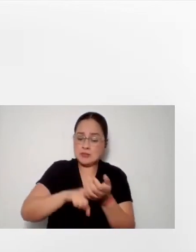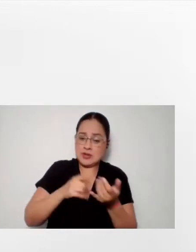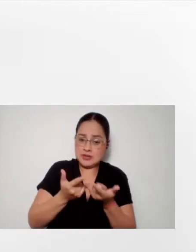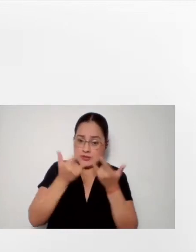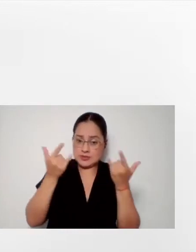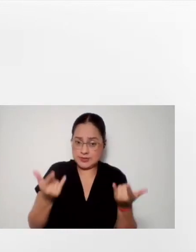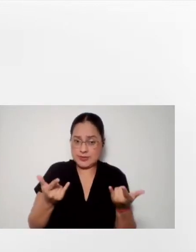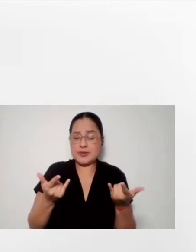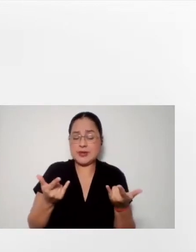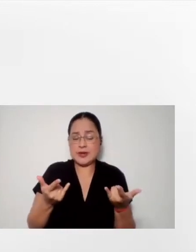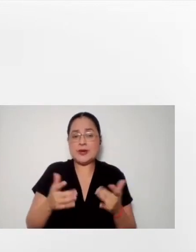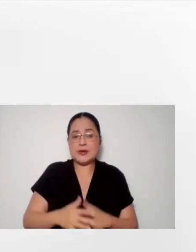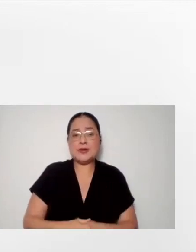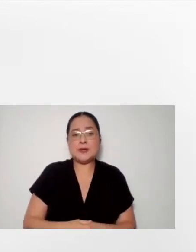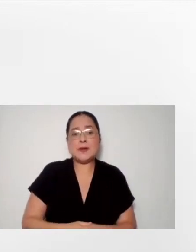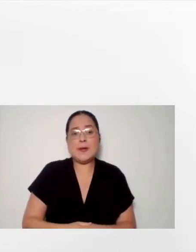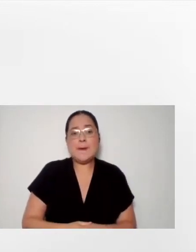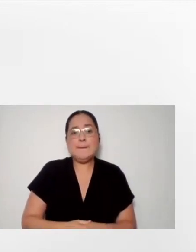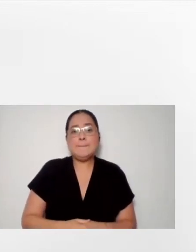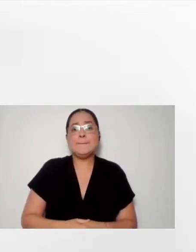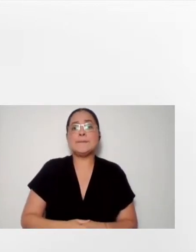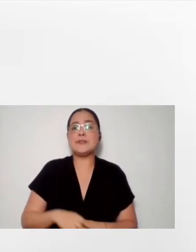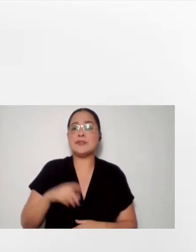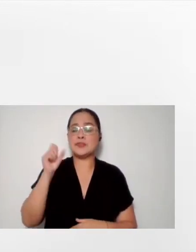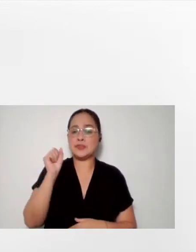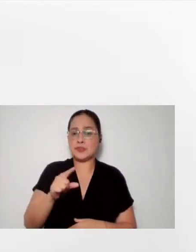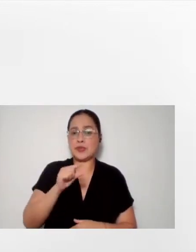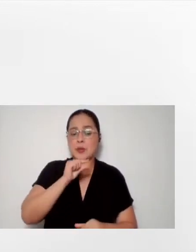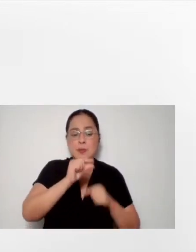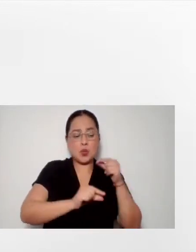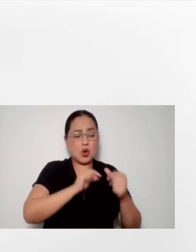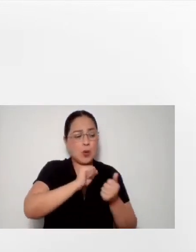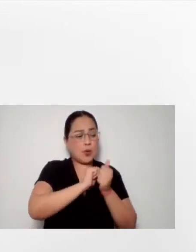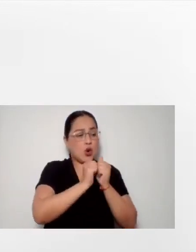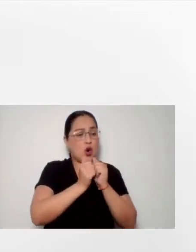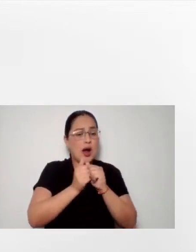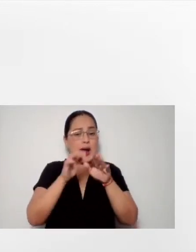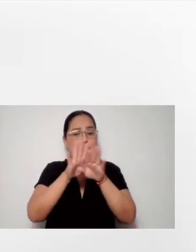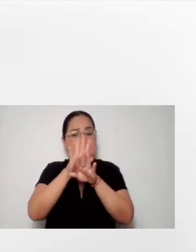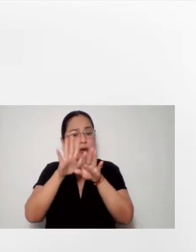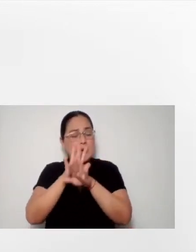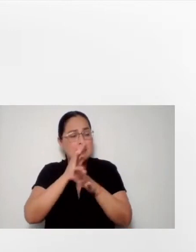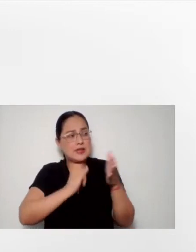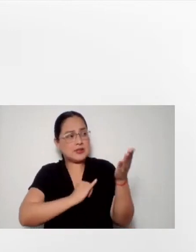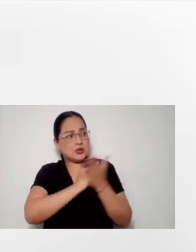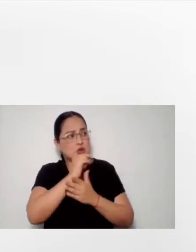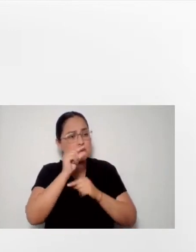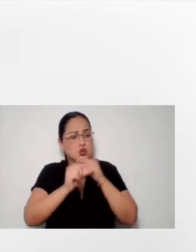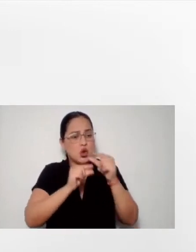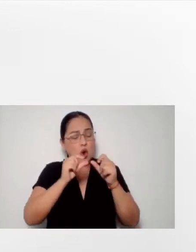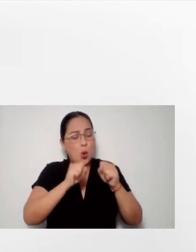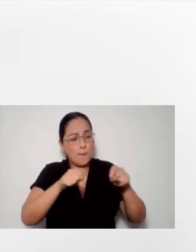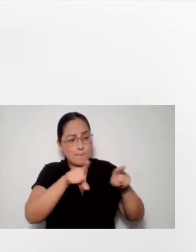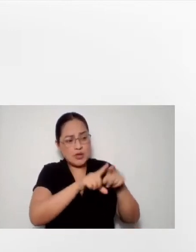que podemos ver cómo va evolucionando o cambiando el criterio o se va reiterando el